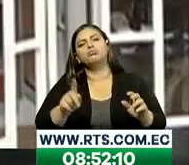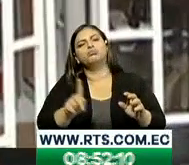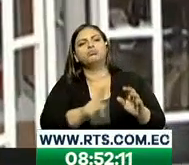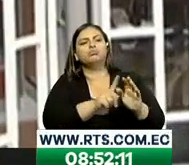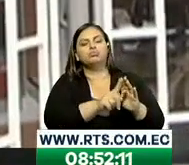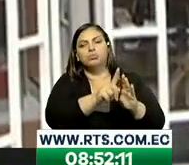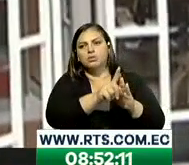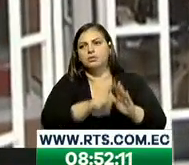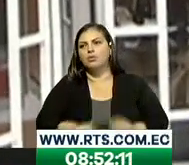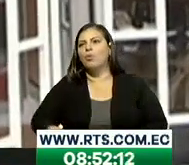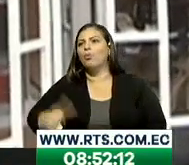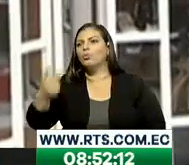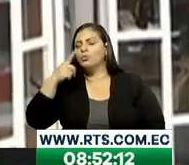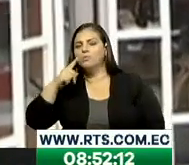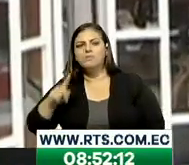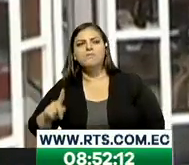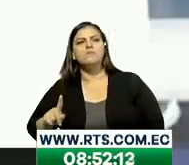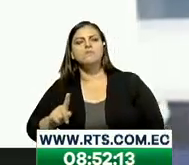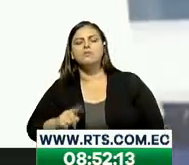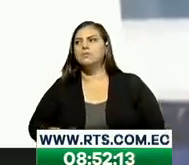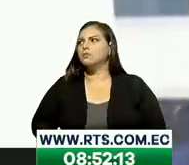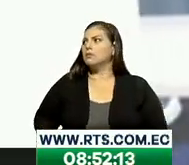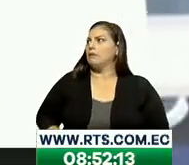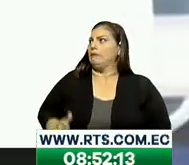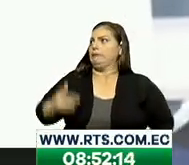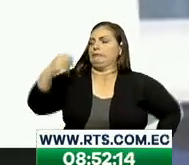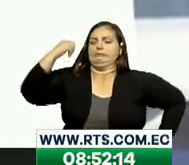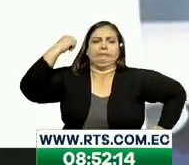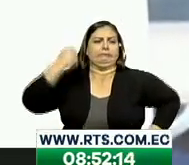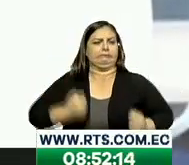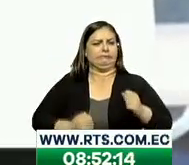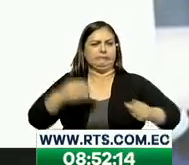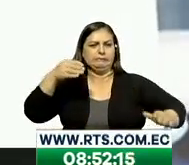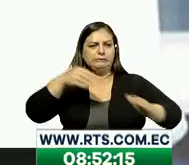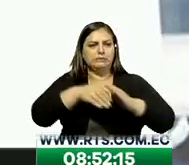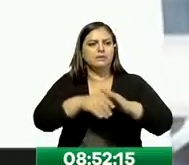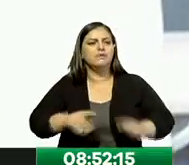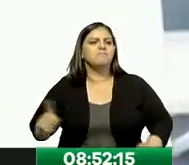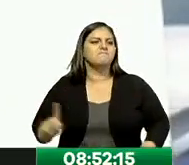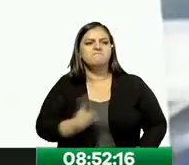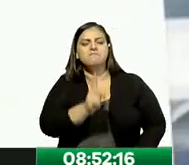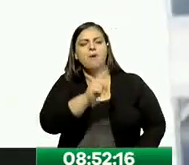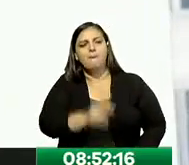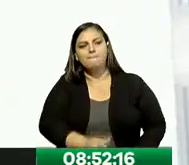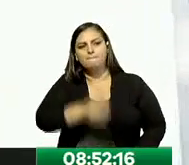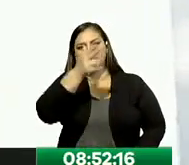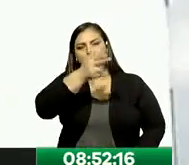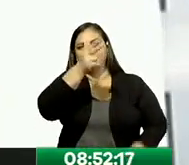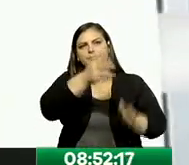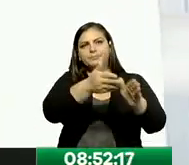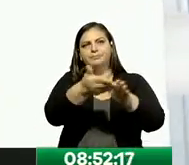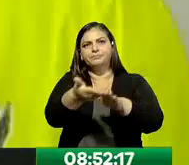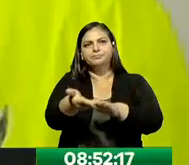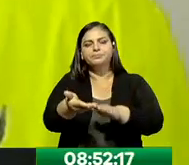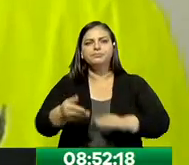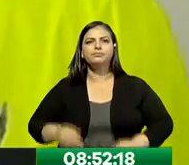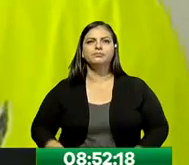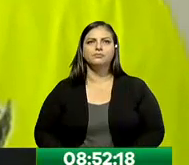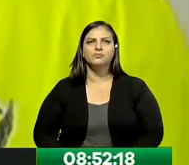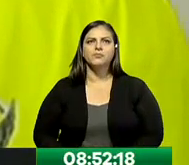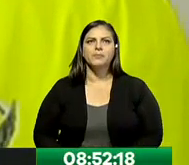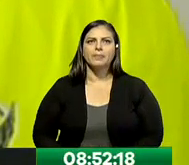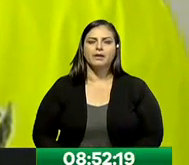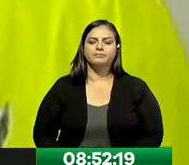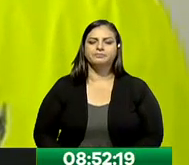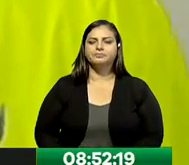cuando llegó un desconocido, varios disparos después, y la comunidad alertada. Bueno, tenemos 10